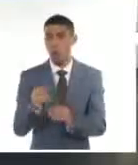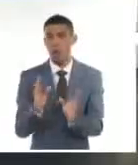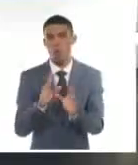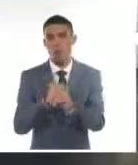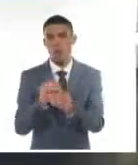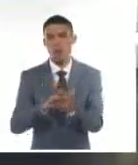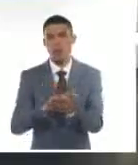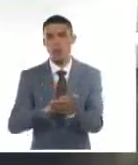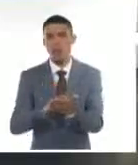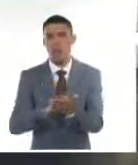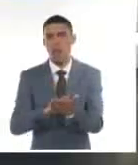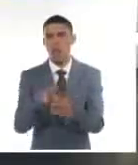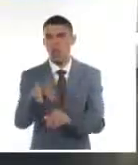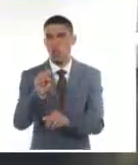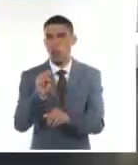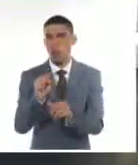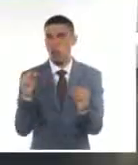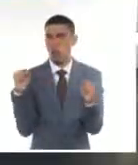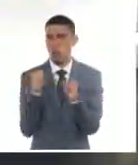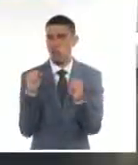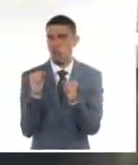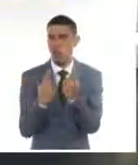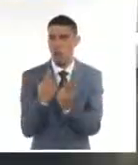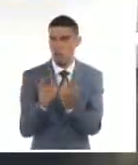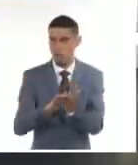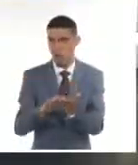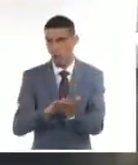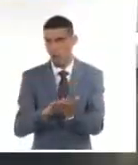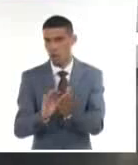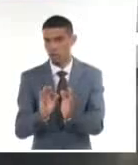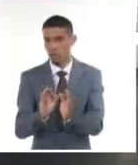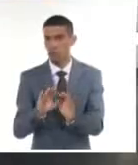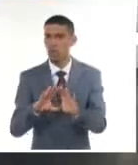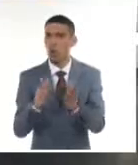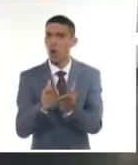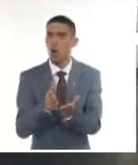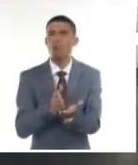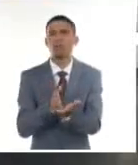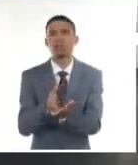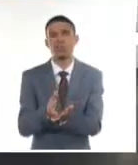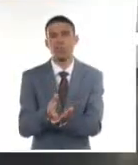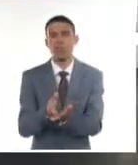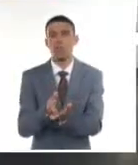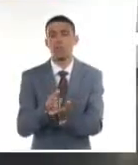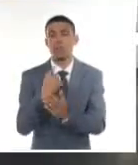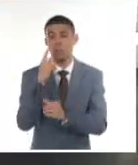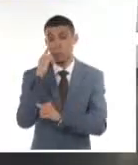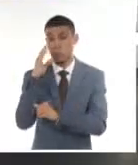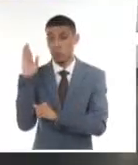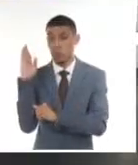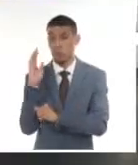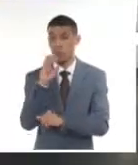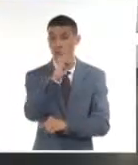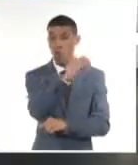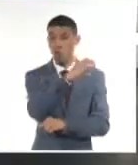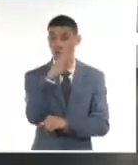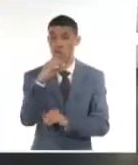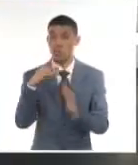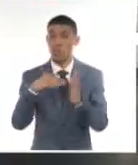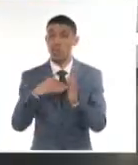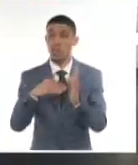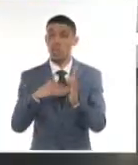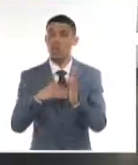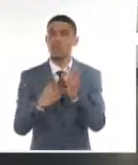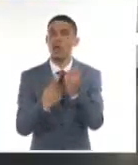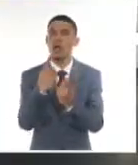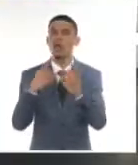ningún otro sistema invernal estas condiciones de estabilidad pues favorecen que tengamos poca nubosidad en gran parte del país Aunque en el occidente tenemos durante la tarde nublos algunos